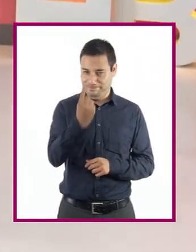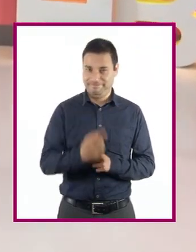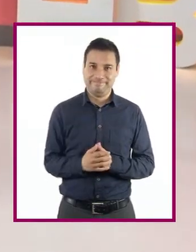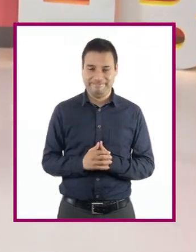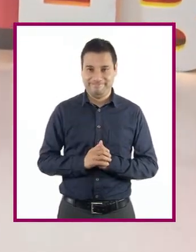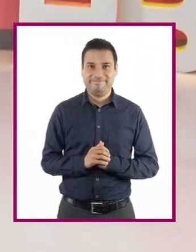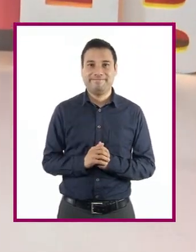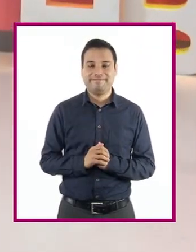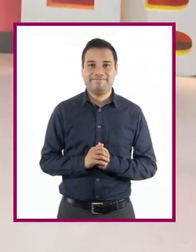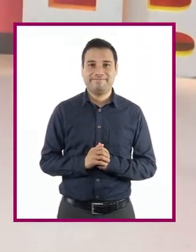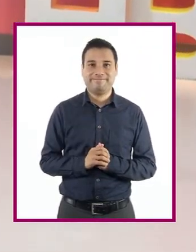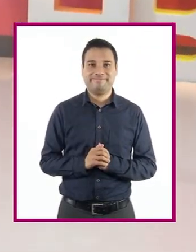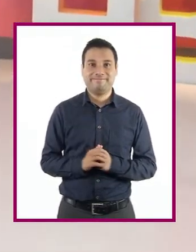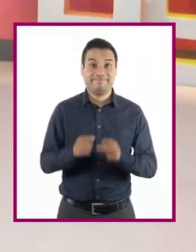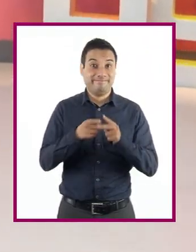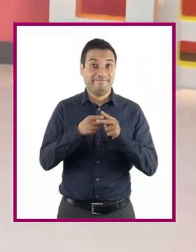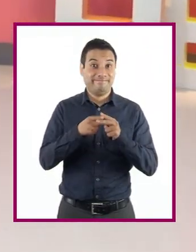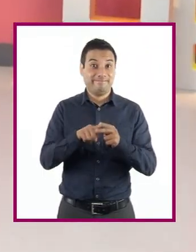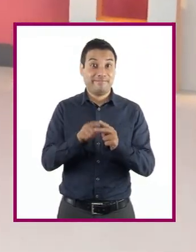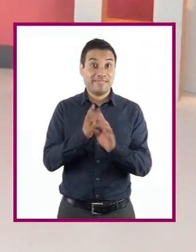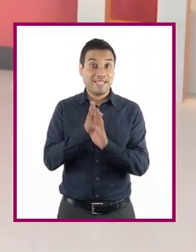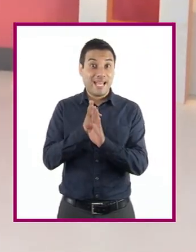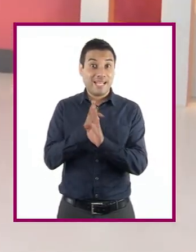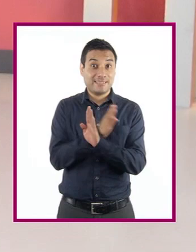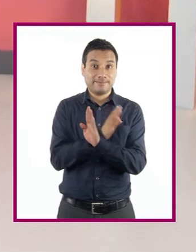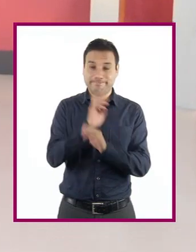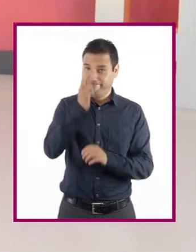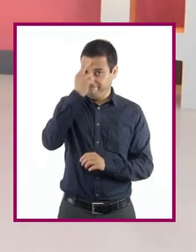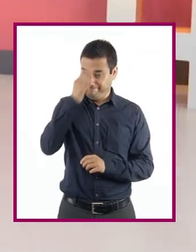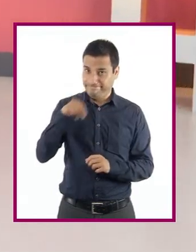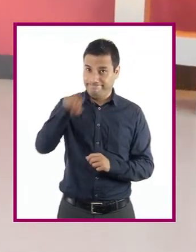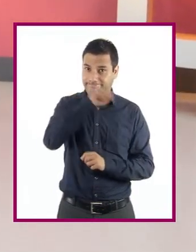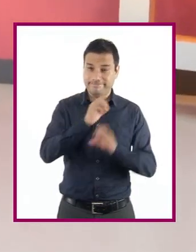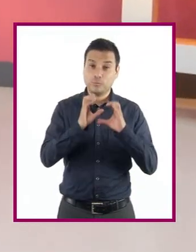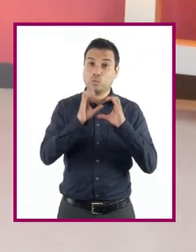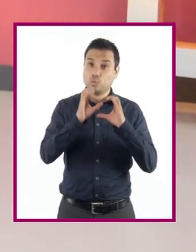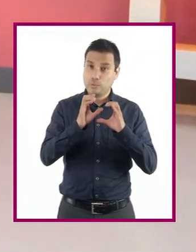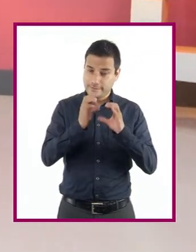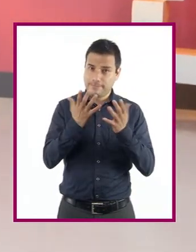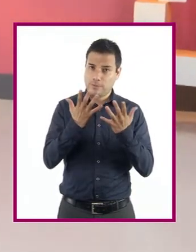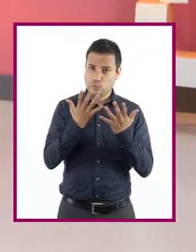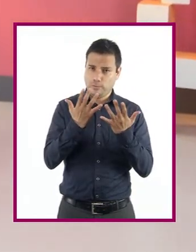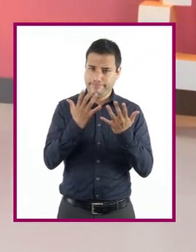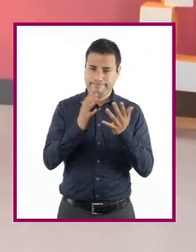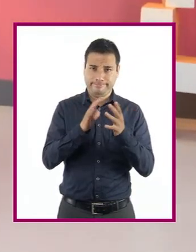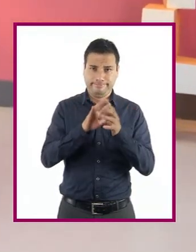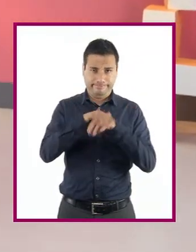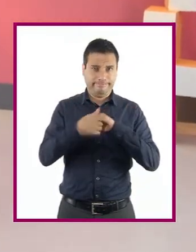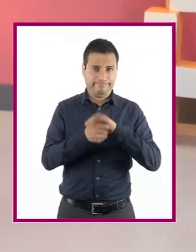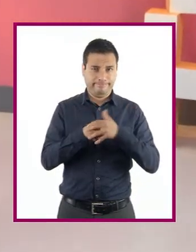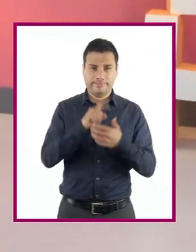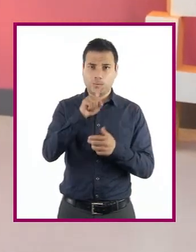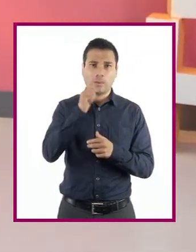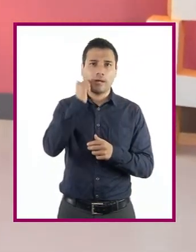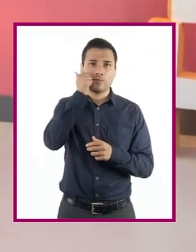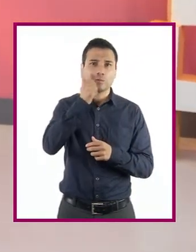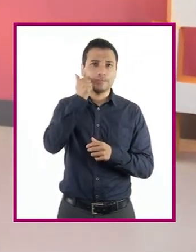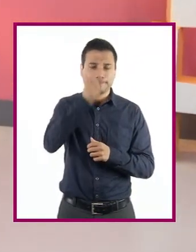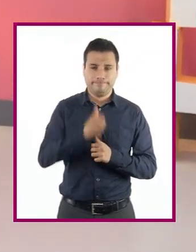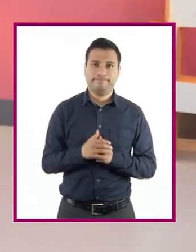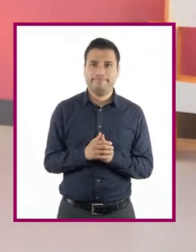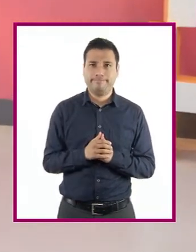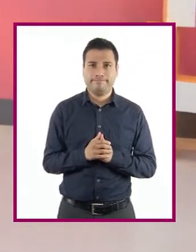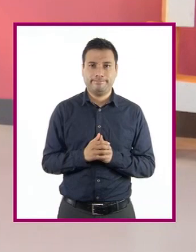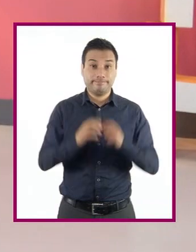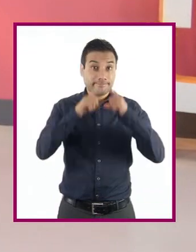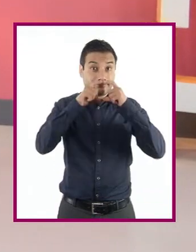secundaria. Antes de iniciar, recuerden que debemos seguir cuidándonos, lavando frecuentemente nuestras manos con agua y abundante jabón,